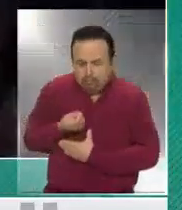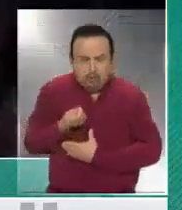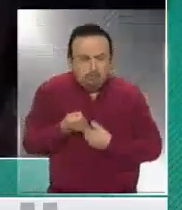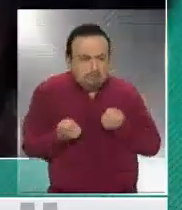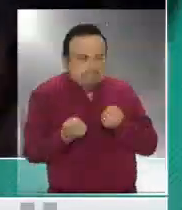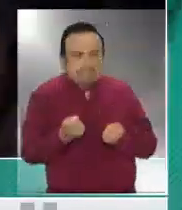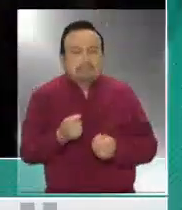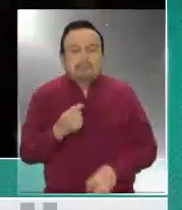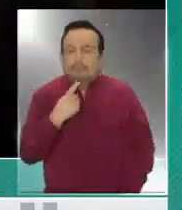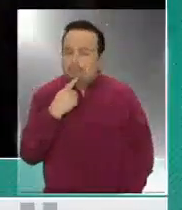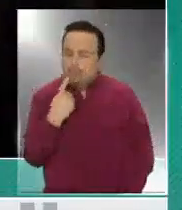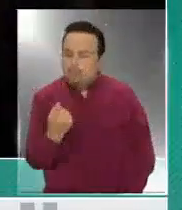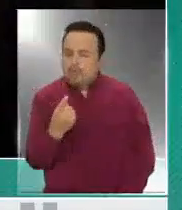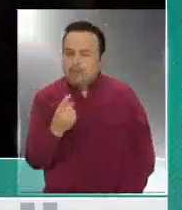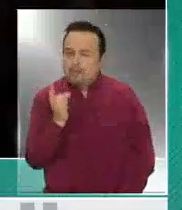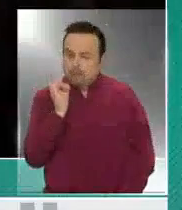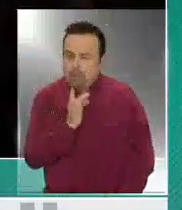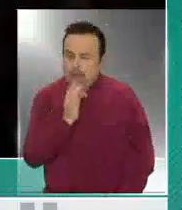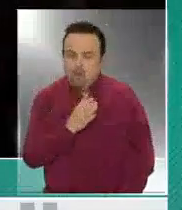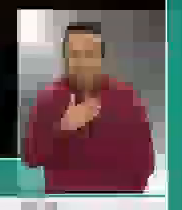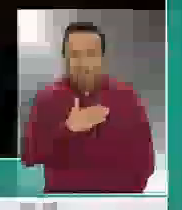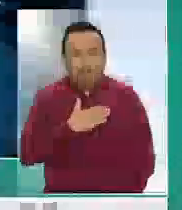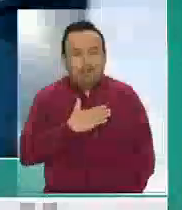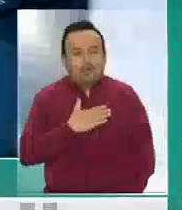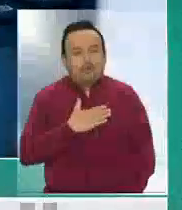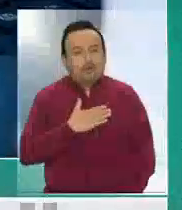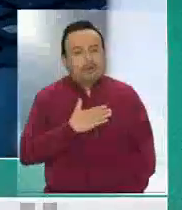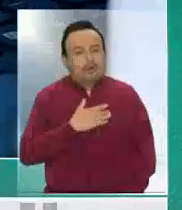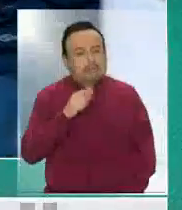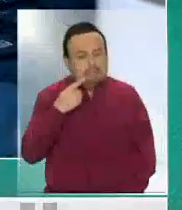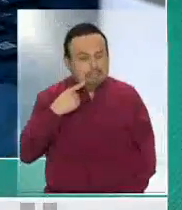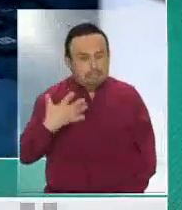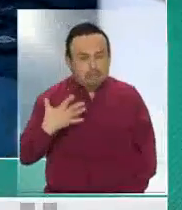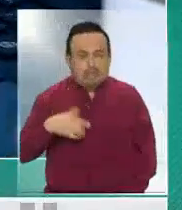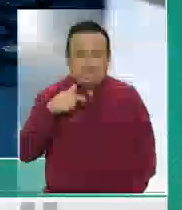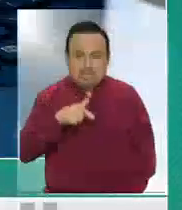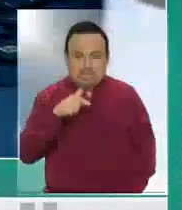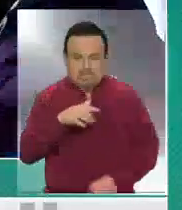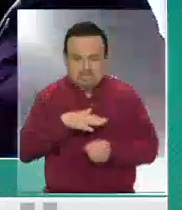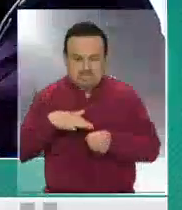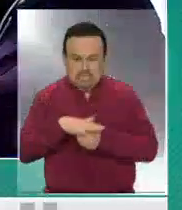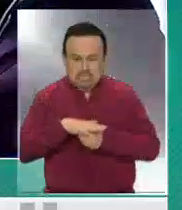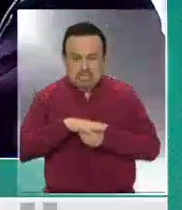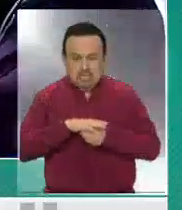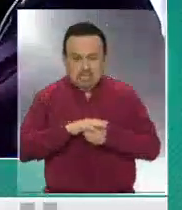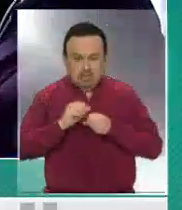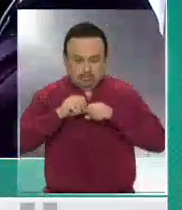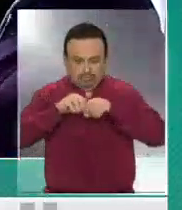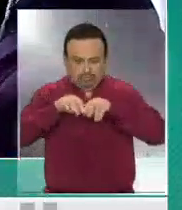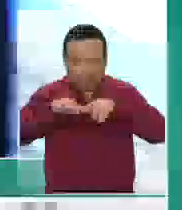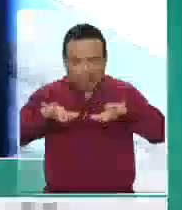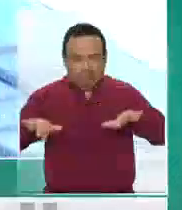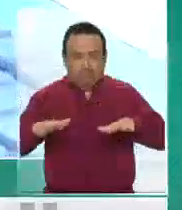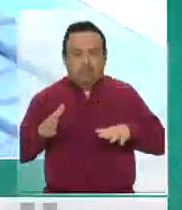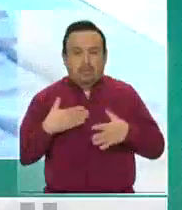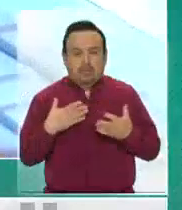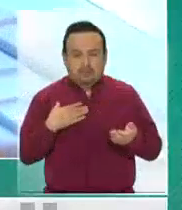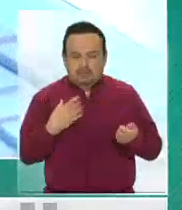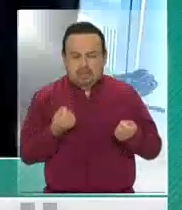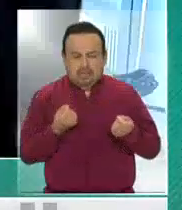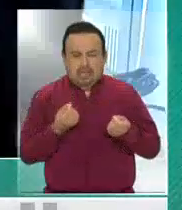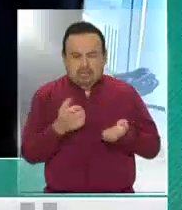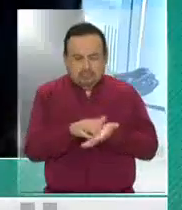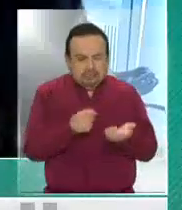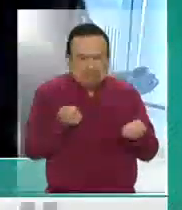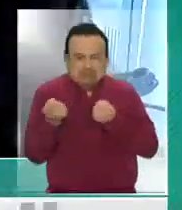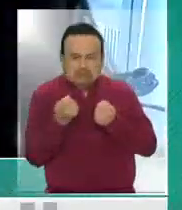por dolorosa que sea, creo que es atingente. Finalmente, si la crisis se exacerba, si nuestra economía sigue cayendo,